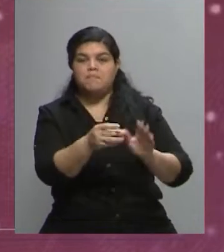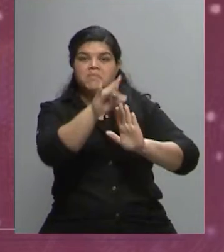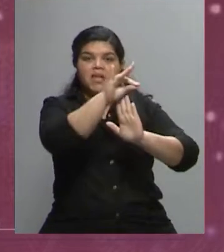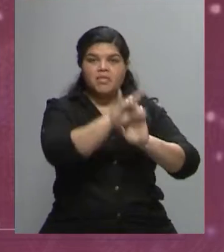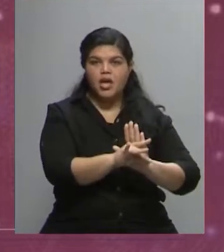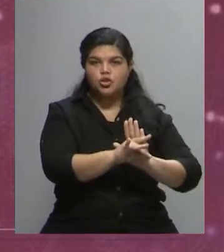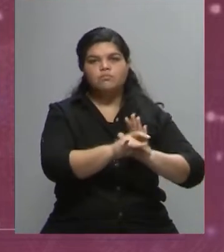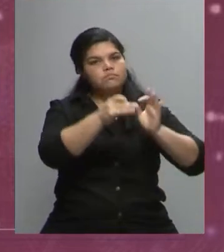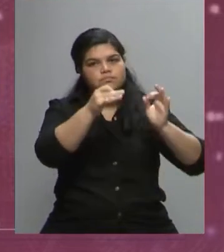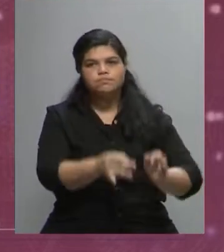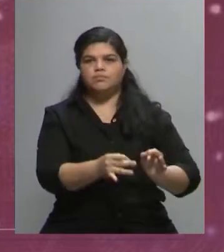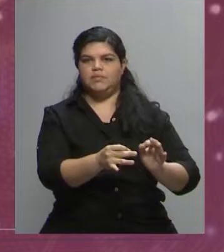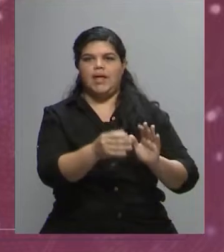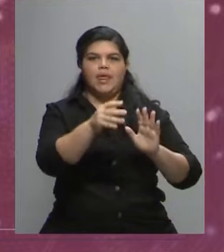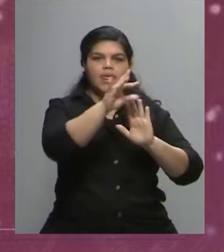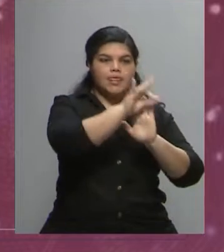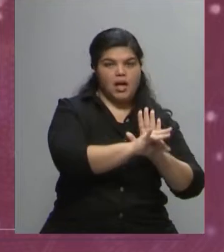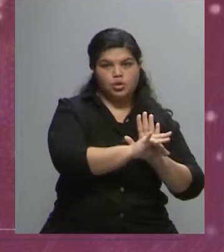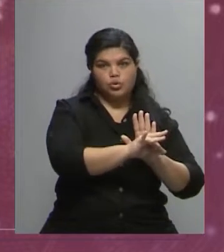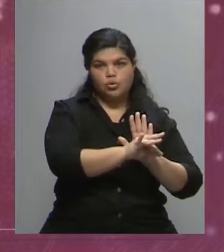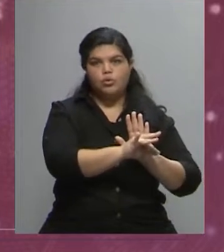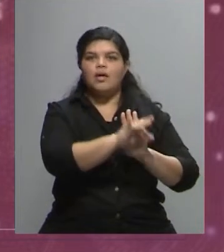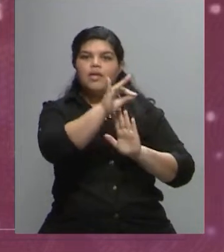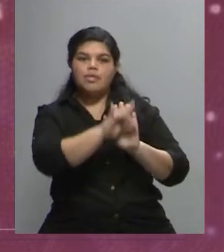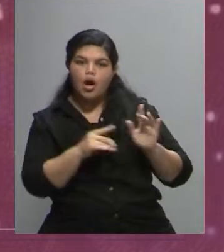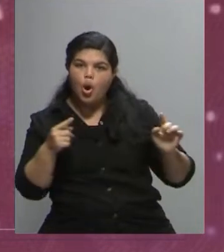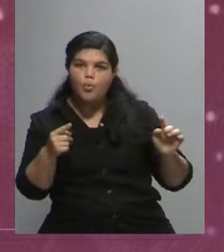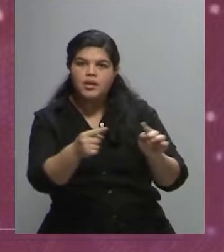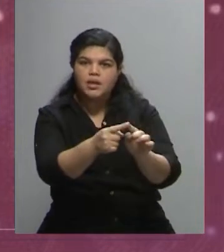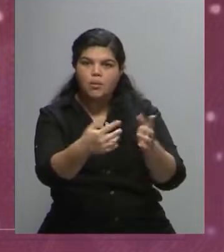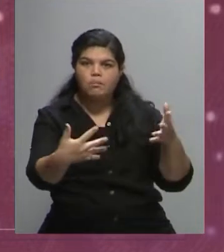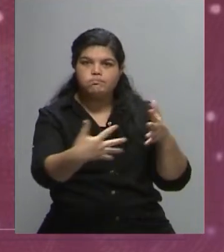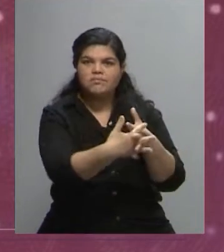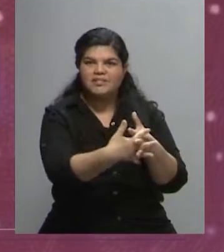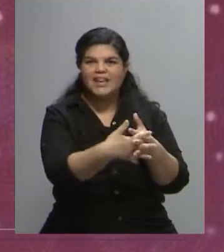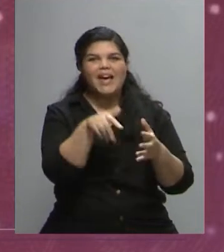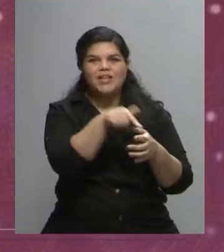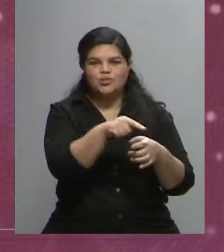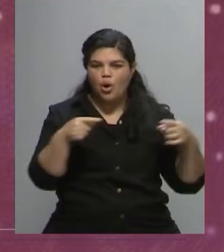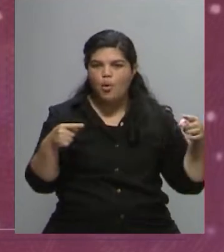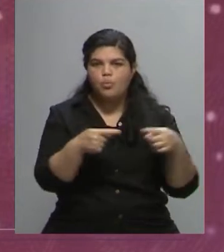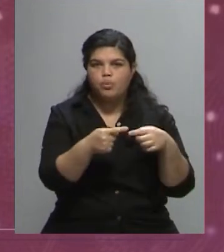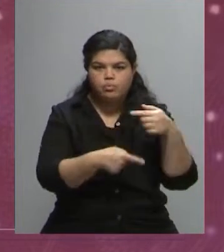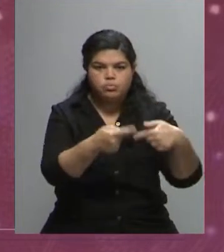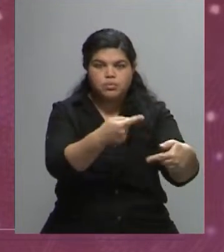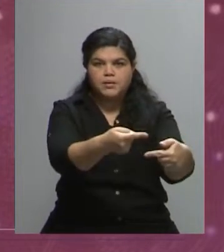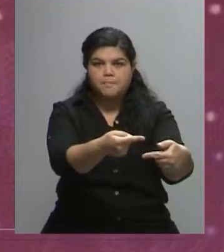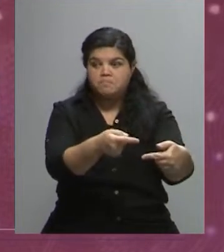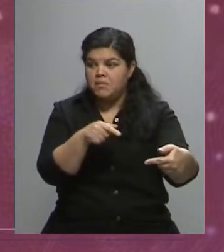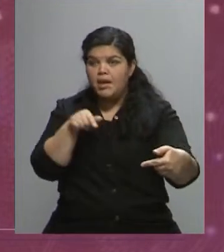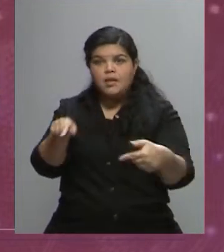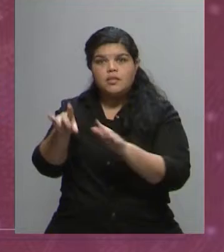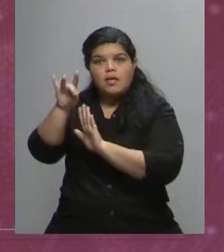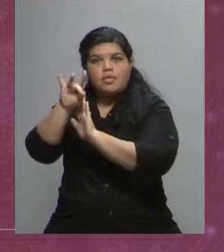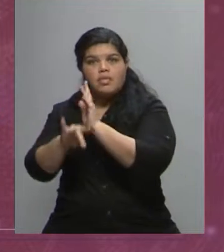relación explícita entre el dato y lo que el dato pretende representar. Entonces, en definitiva, el fenómeno de Big Data no es un fenómeno de más de lo